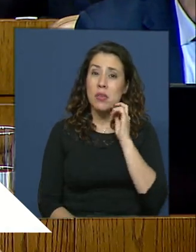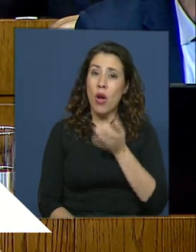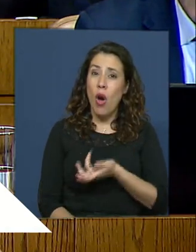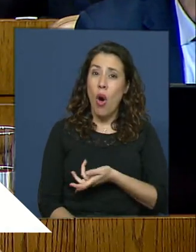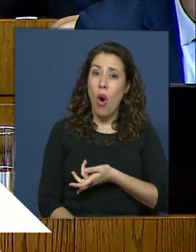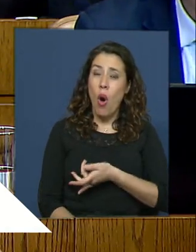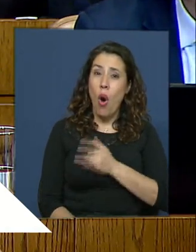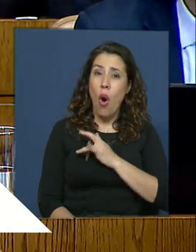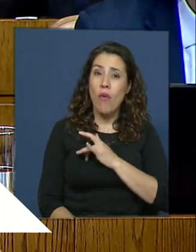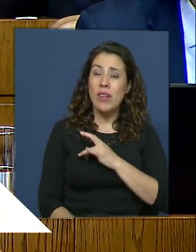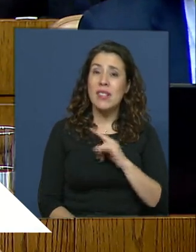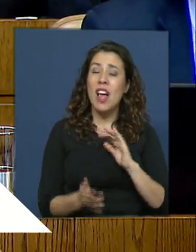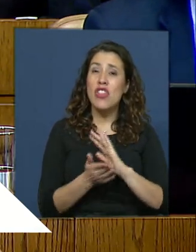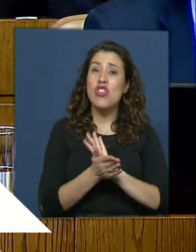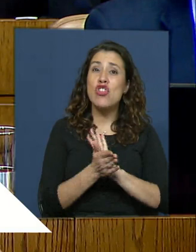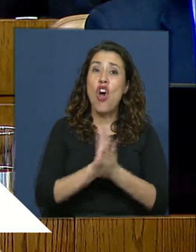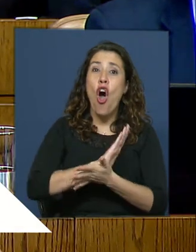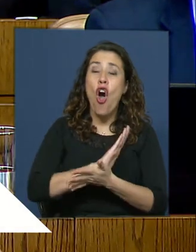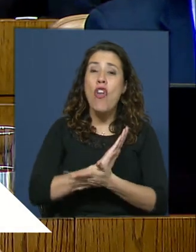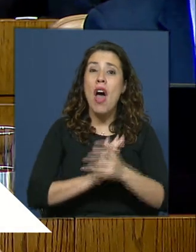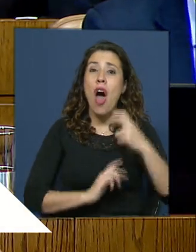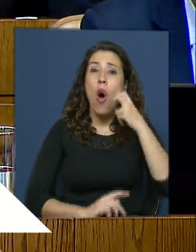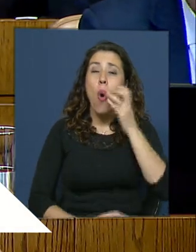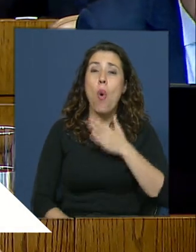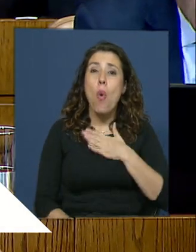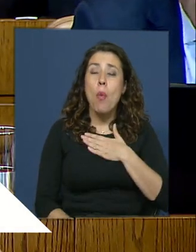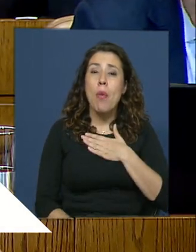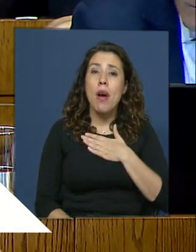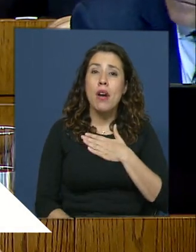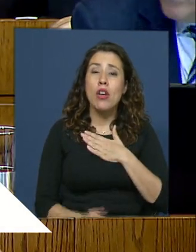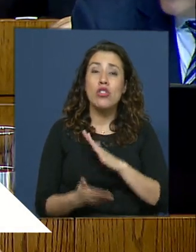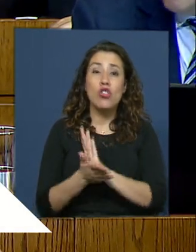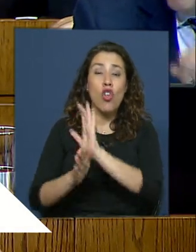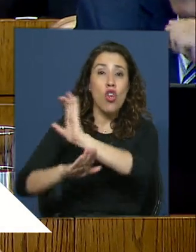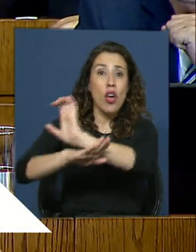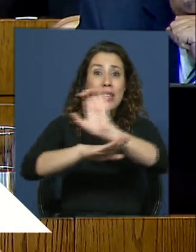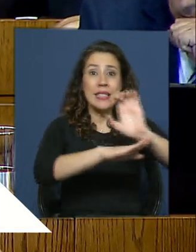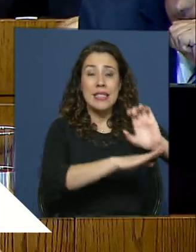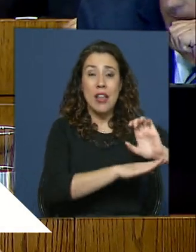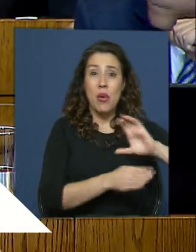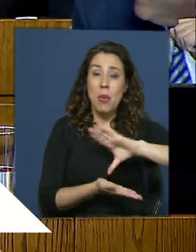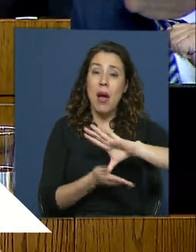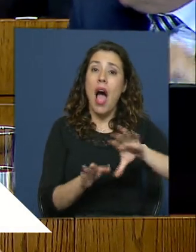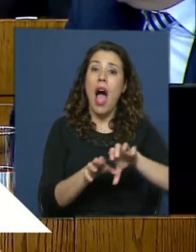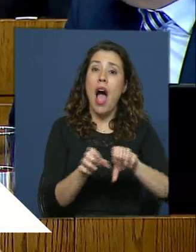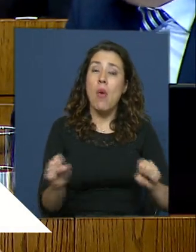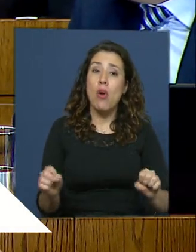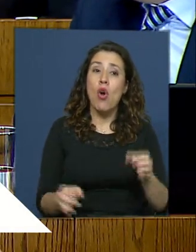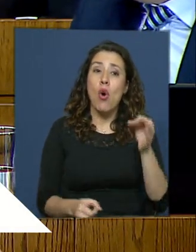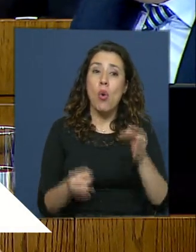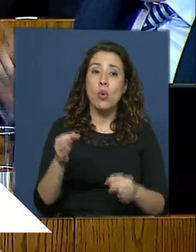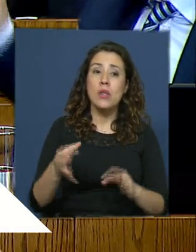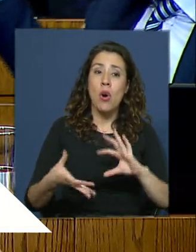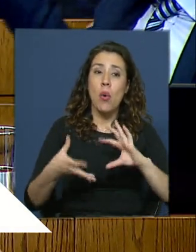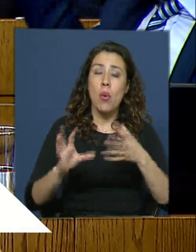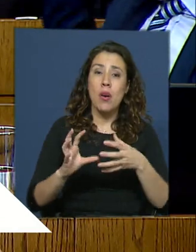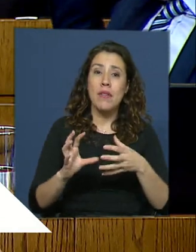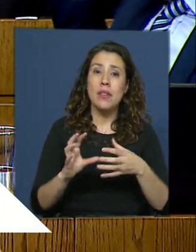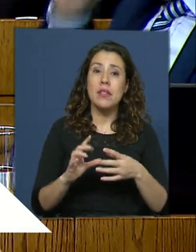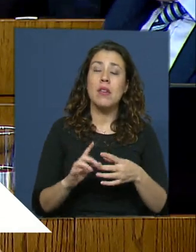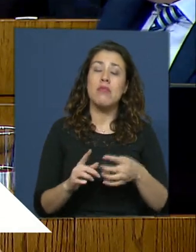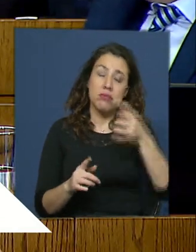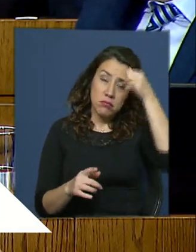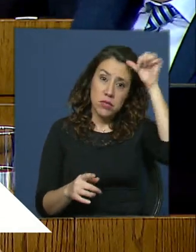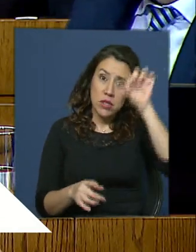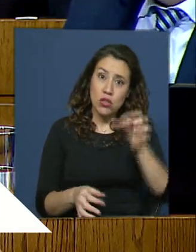en perjuicio de toda la humanidad, correspondiendo a todos los estados un acuerdo al principio de justicia universal, la persecución,